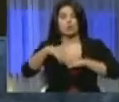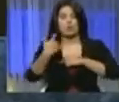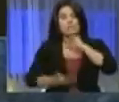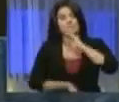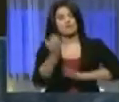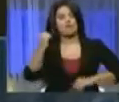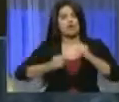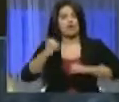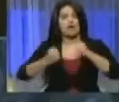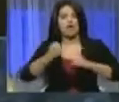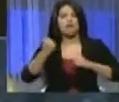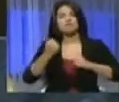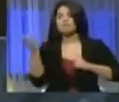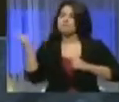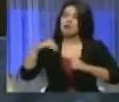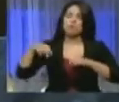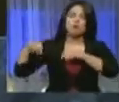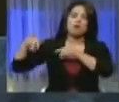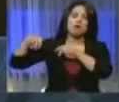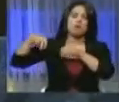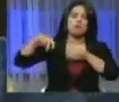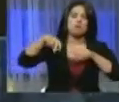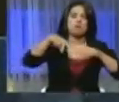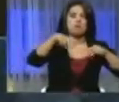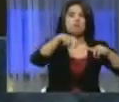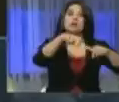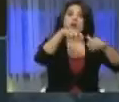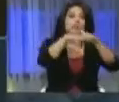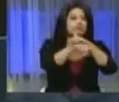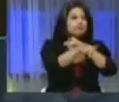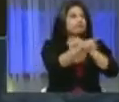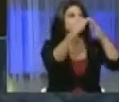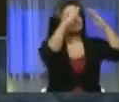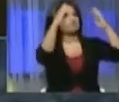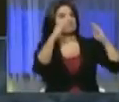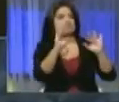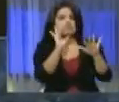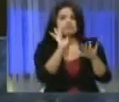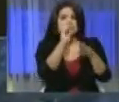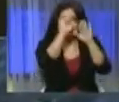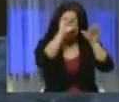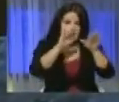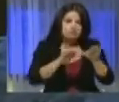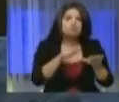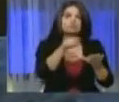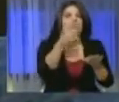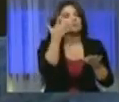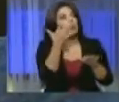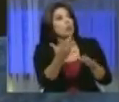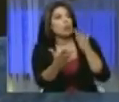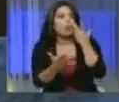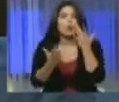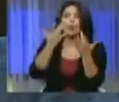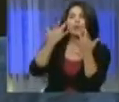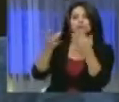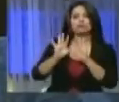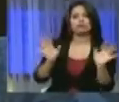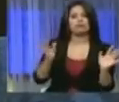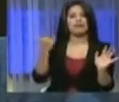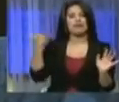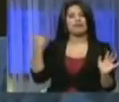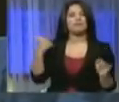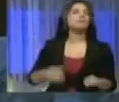Entonces dijimos, vamos a caminar, y caminamos por lugares sagrados, antiguos de Riad. Y nuestra canciller se